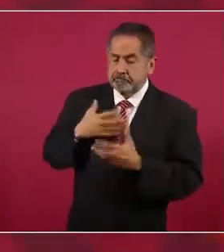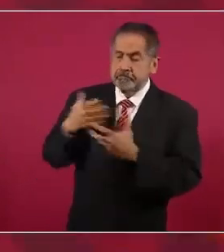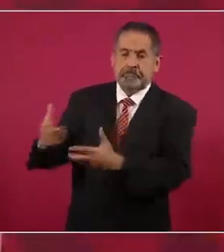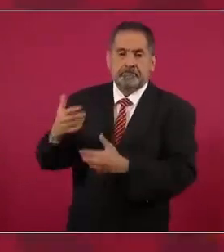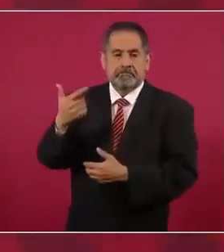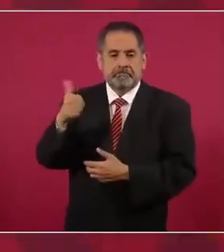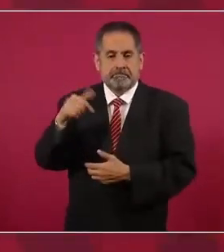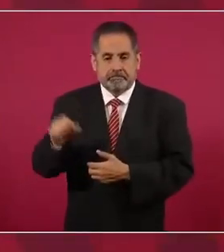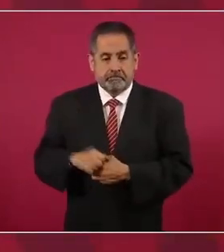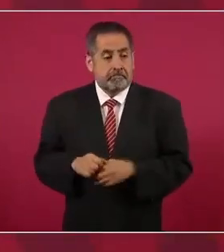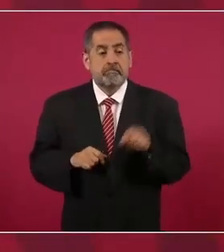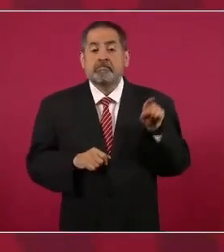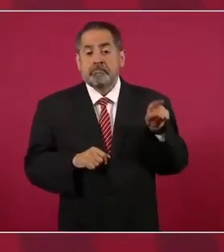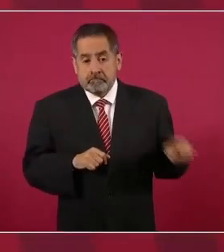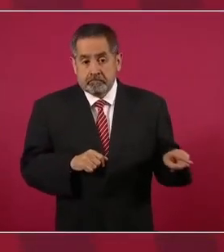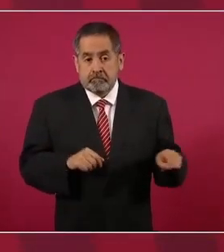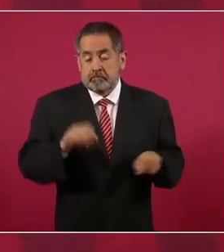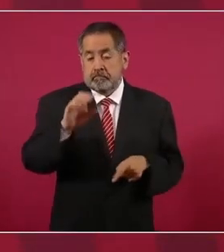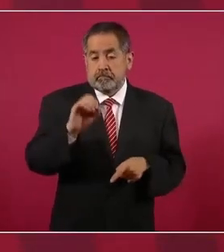Odebrecht tiene que